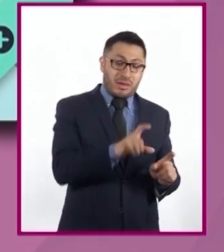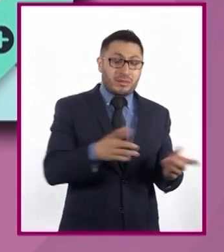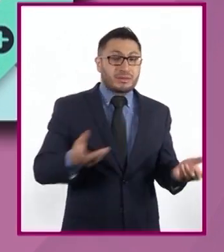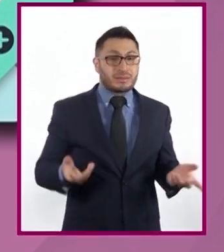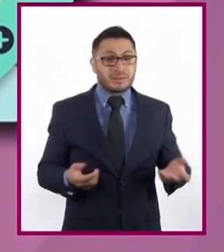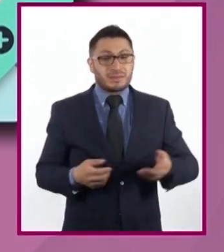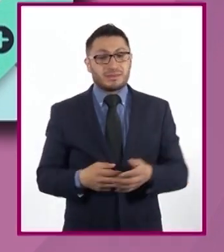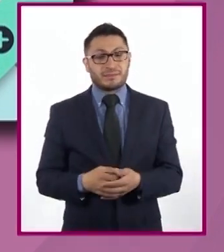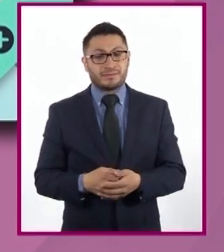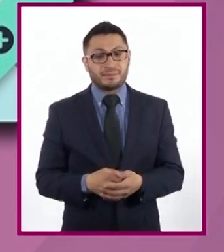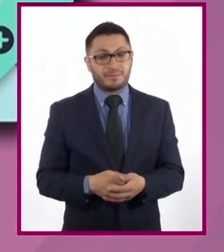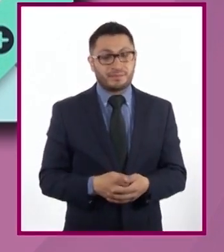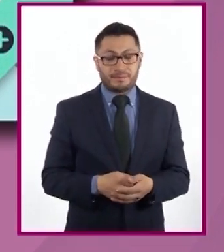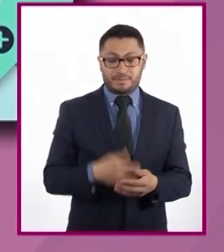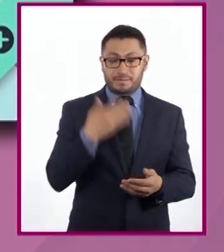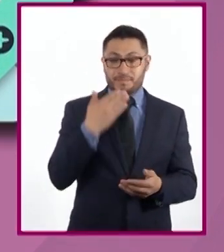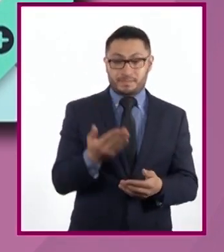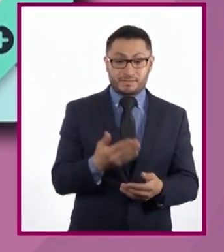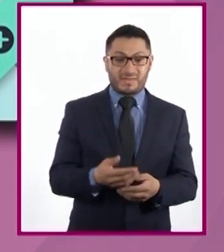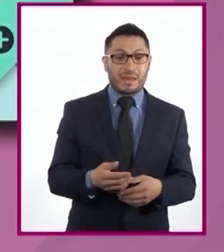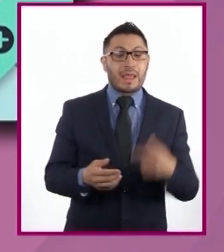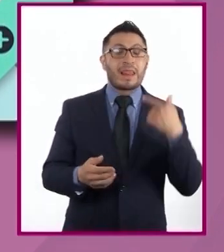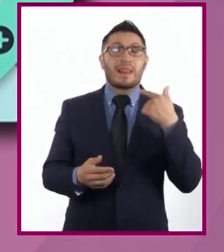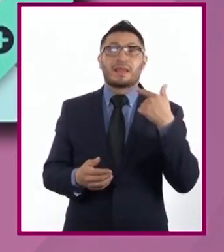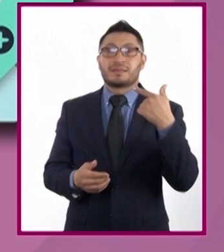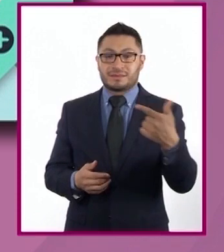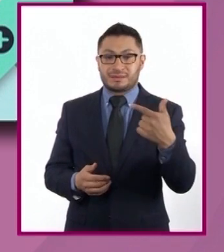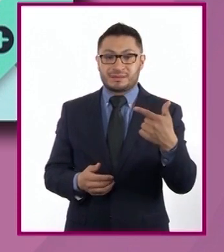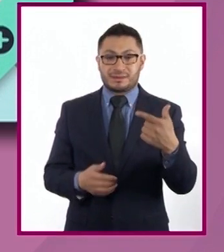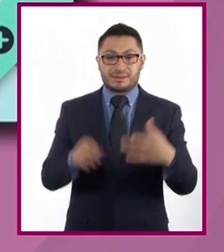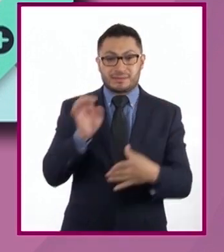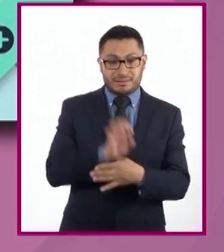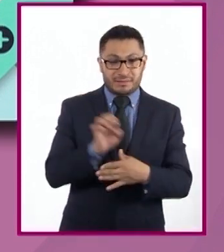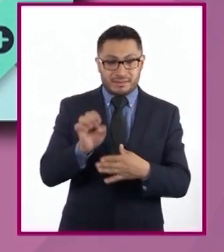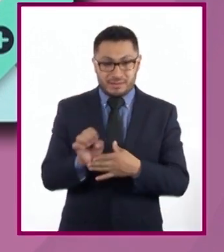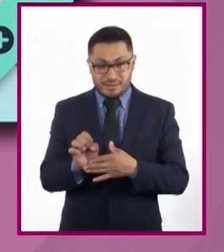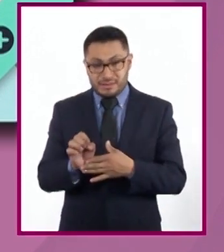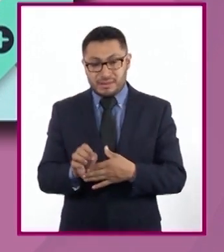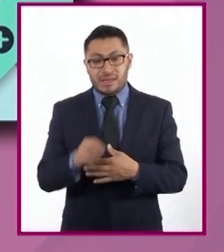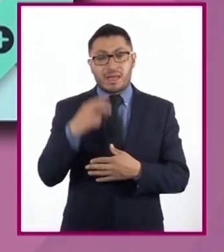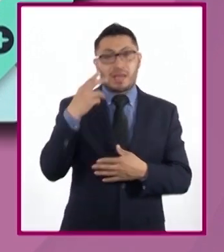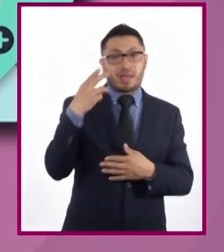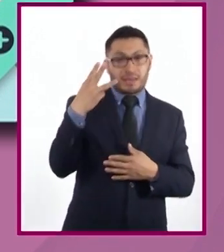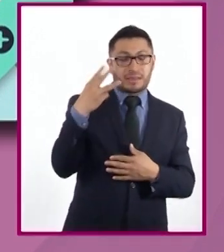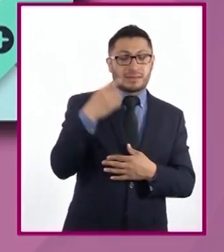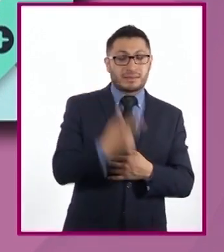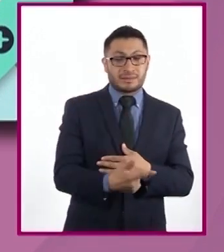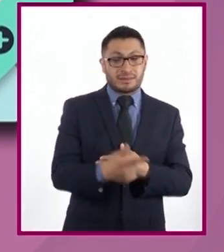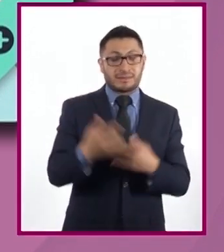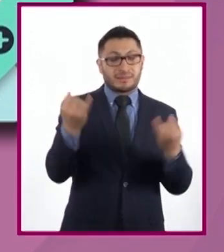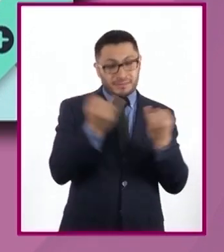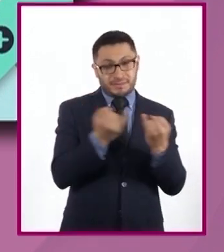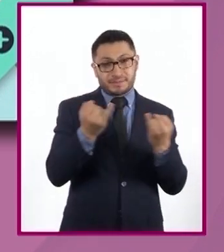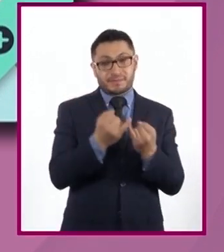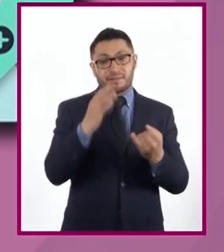transversal? Bien, el ángulo 7. Entonces, los ángulos 3 y 7 son correspondientes. Como pueden